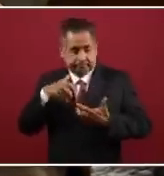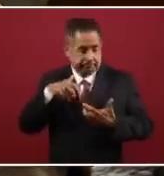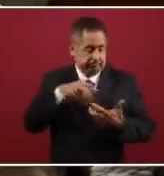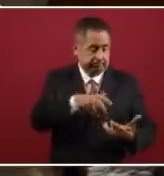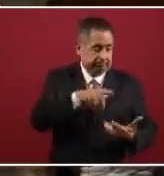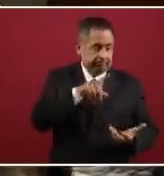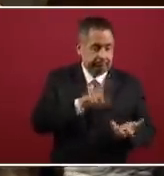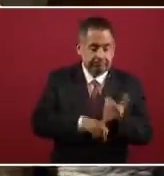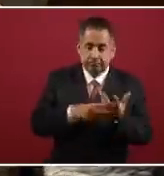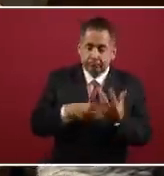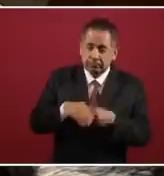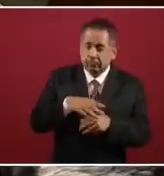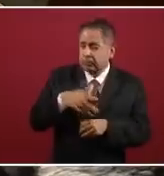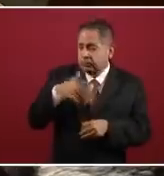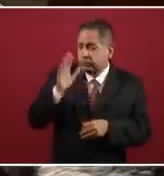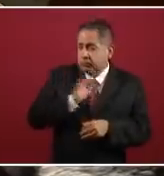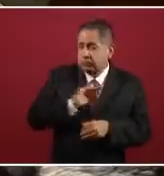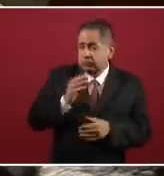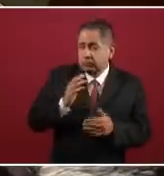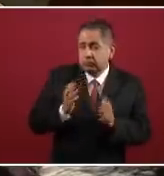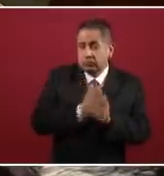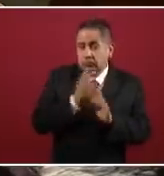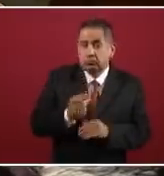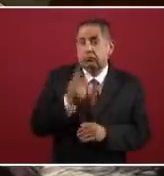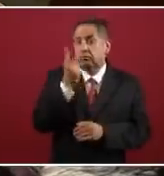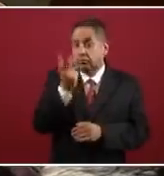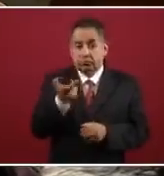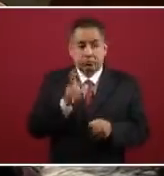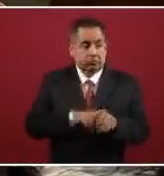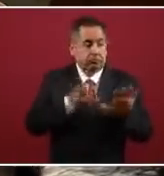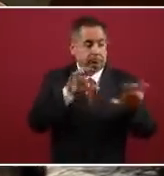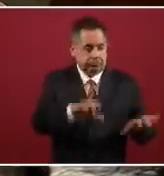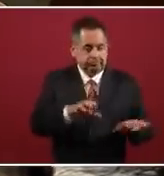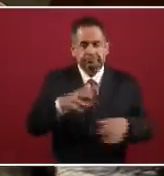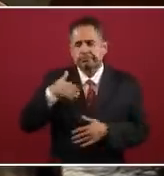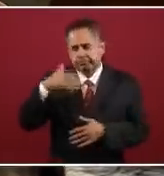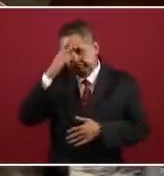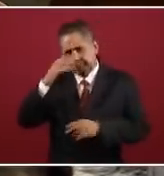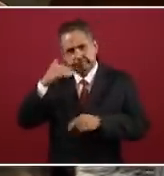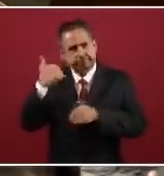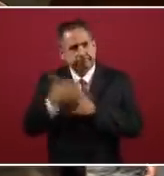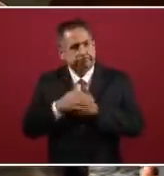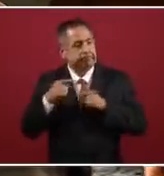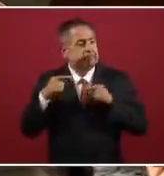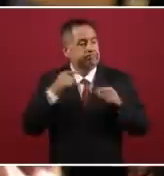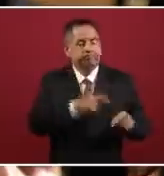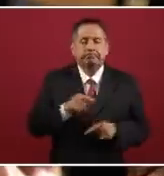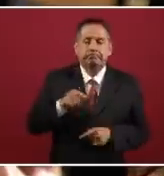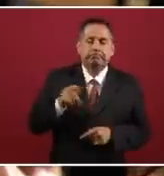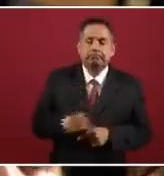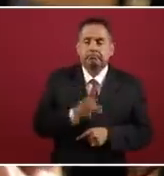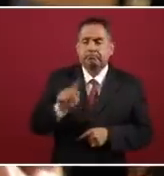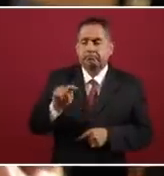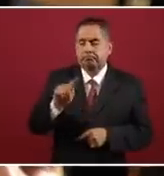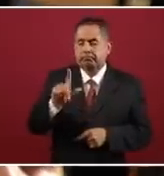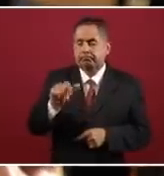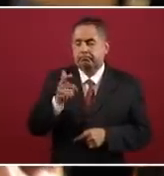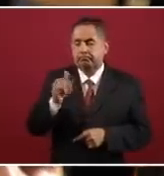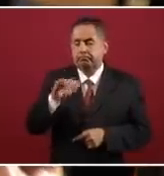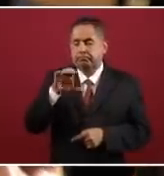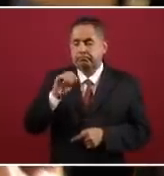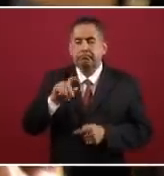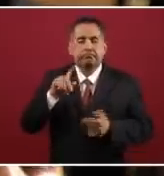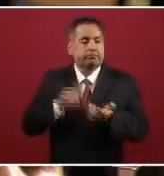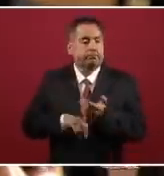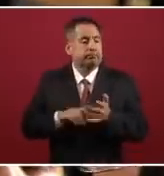que se pudo haber construido otro hospital. Sabemos que va usted a llegar. Lo único que han hecho en Tlaxiaco es, o lo que se ha pretendido hacer,